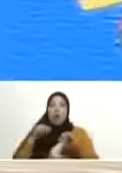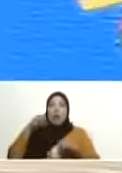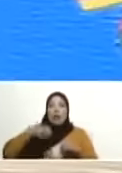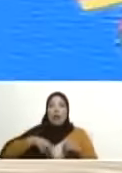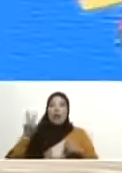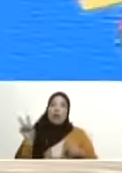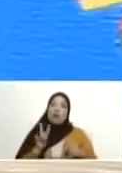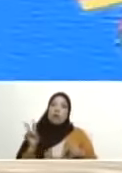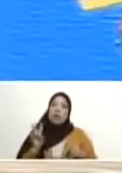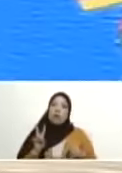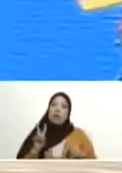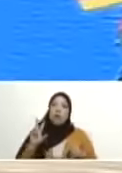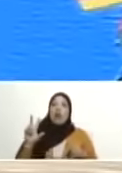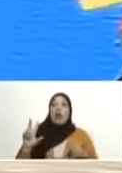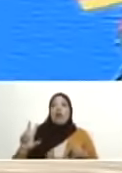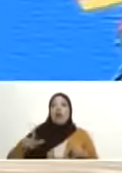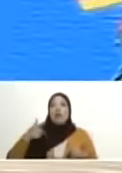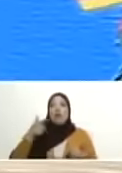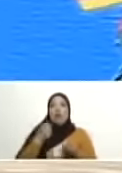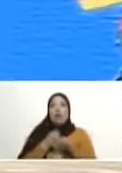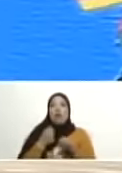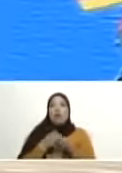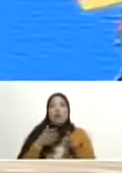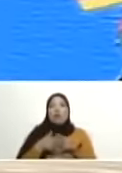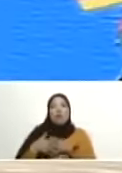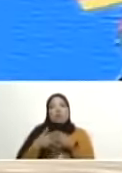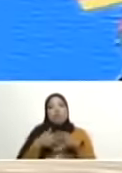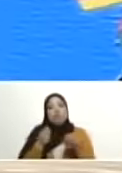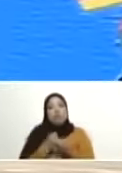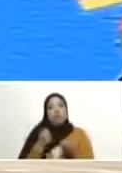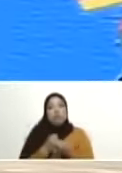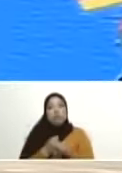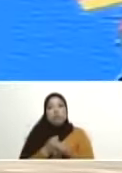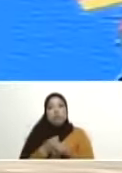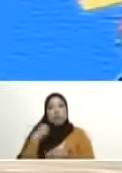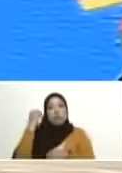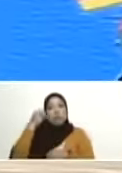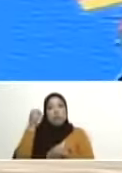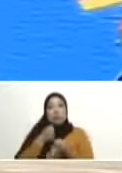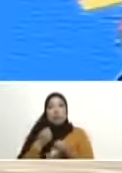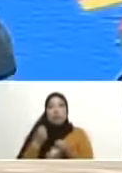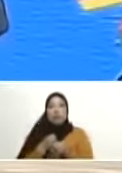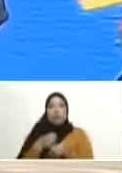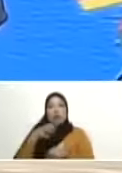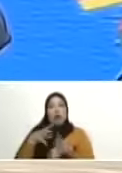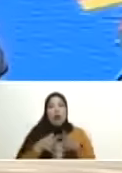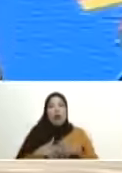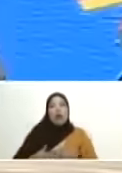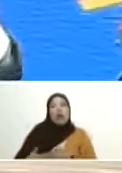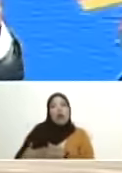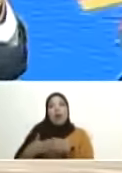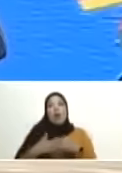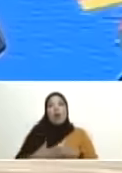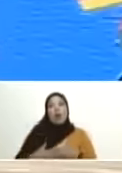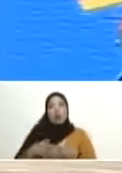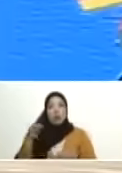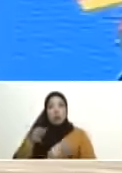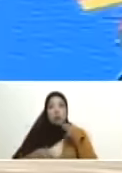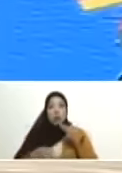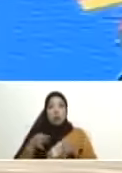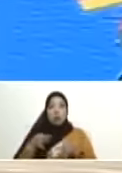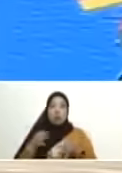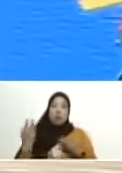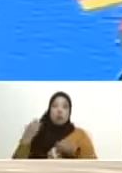venezolano. Y en tercer lugar, los estatutos de la Corte obligan que los Estados reconozcan la jurisdicción de la